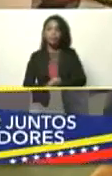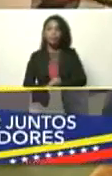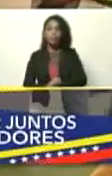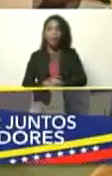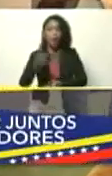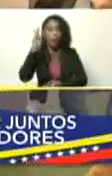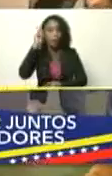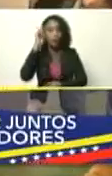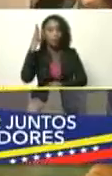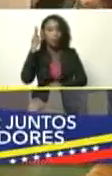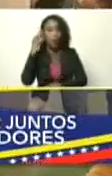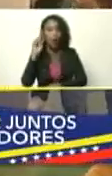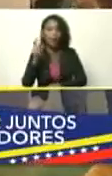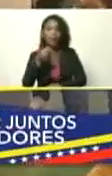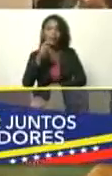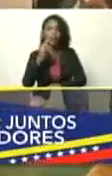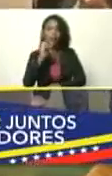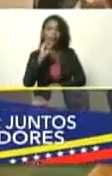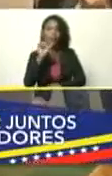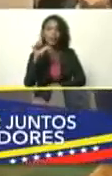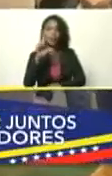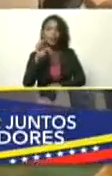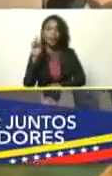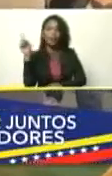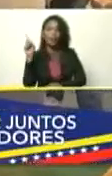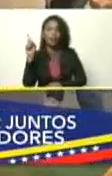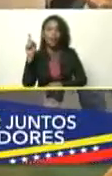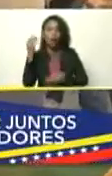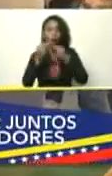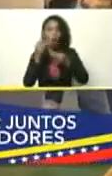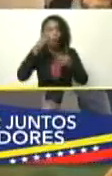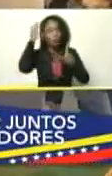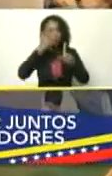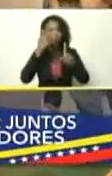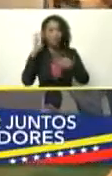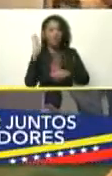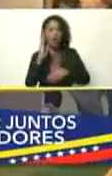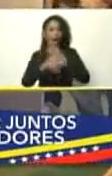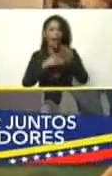nos explique cómo es el proceso de carácter formativo que se viene gestando